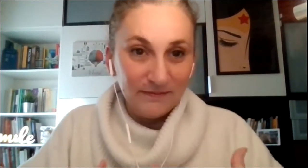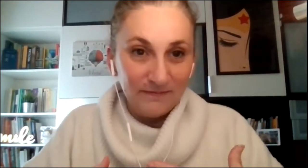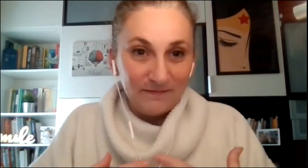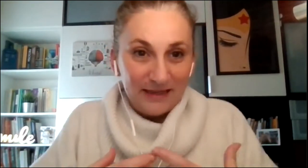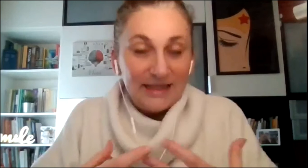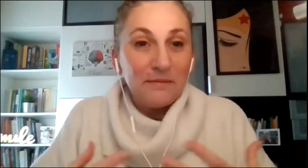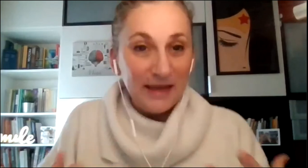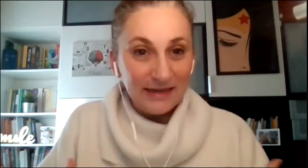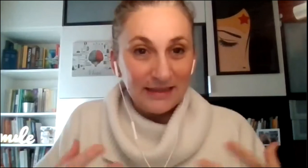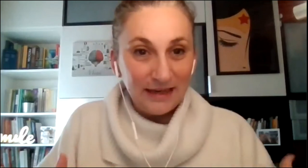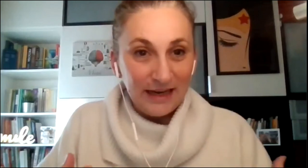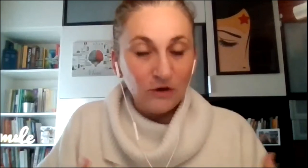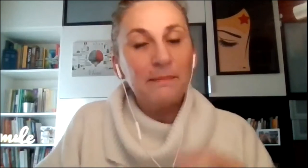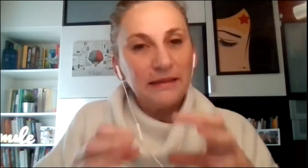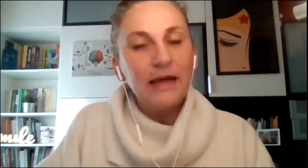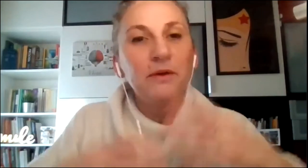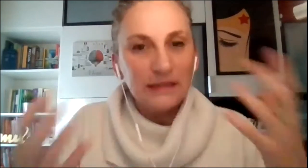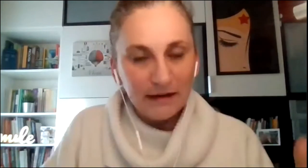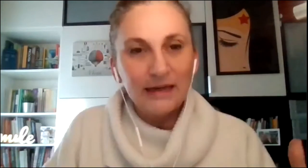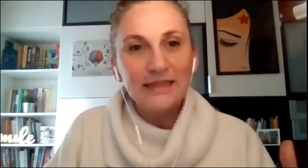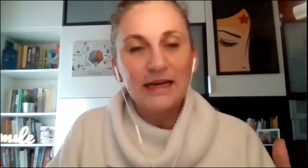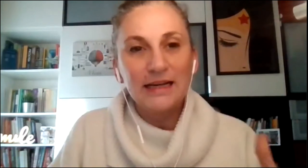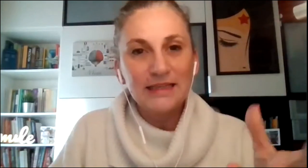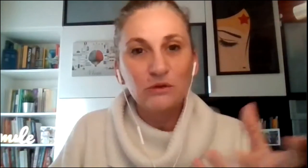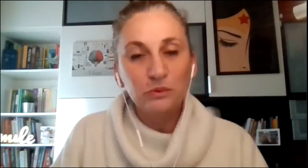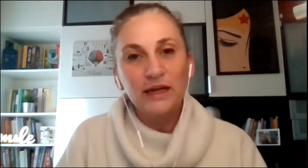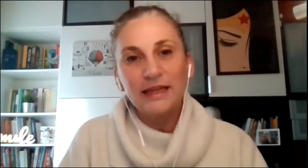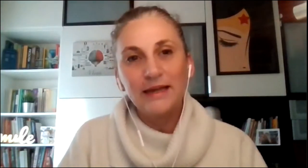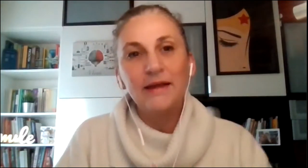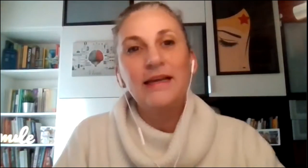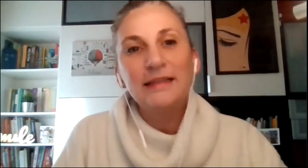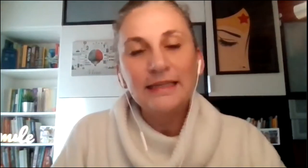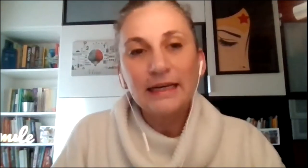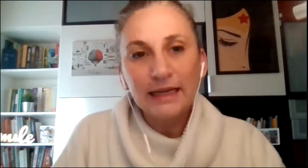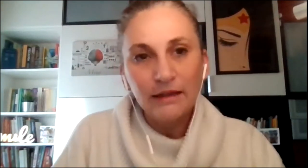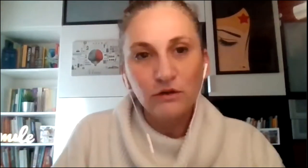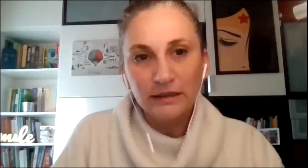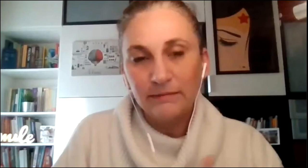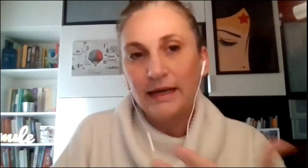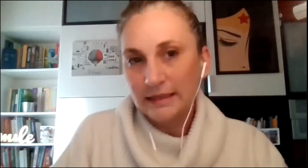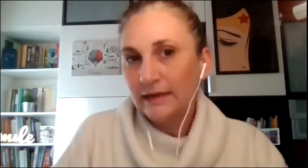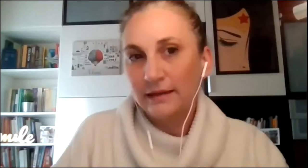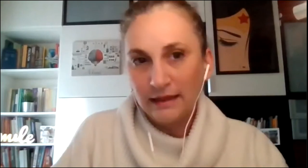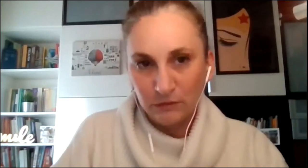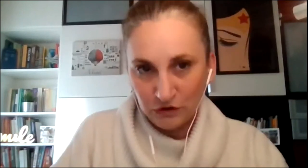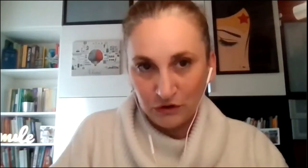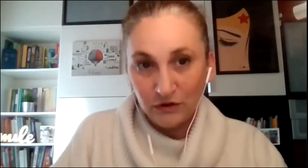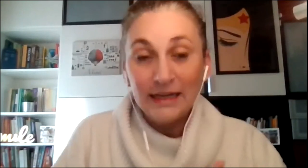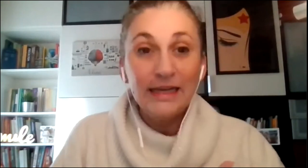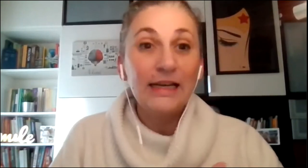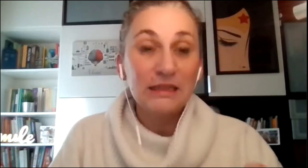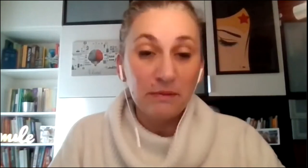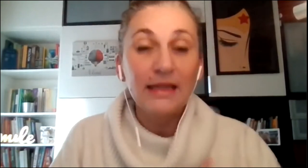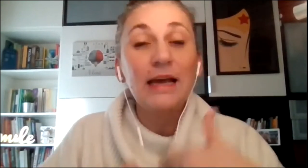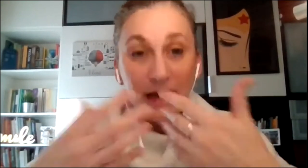él estar bien, estar tranquilo, y a partir de ahí poder trabajar esa ruptura de esa rigidez cognitiva que les caracteriza a muchos, ¿no?